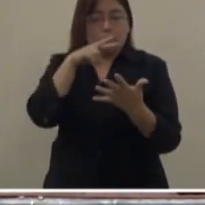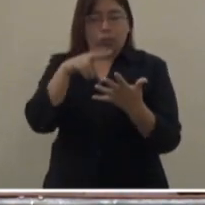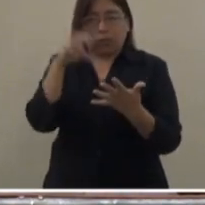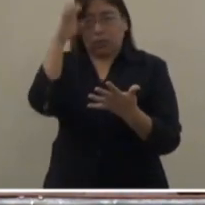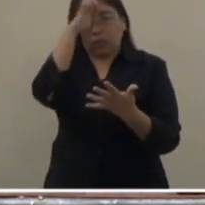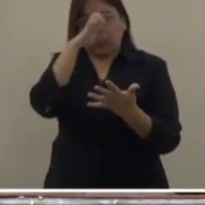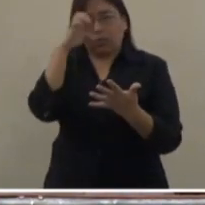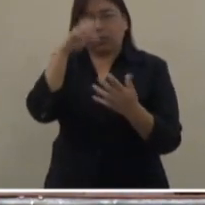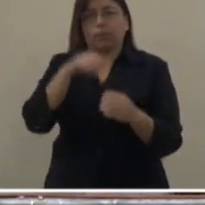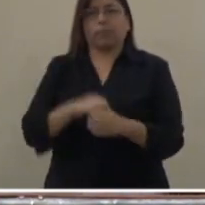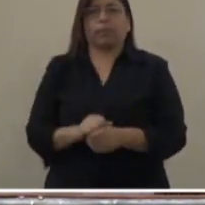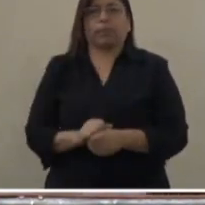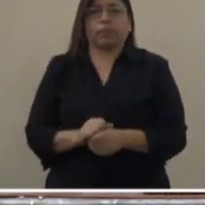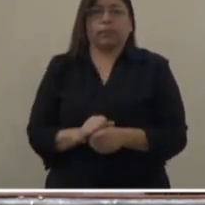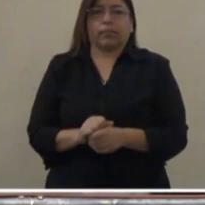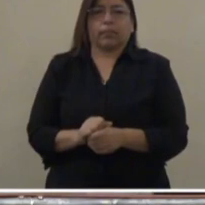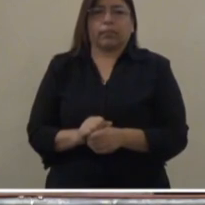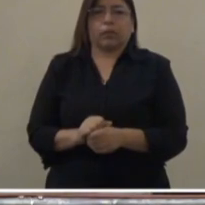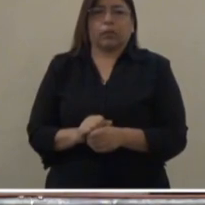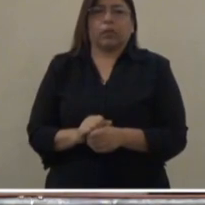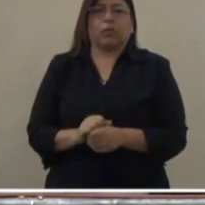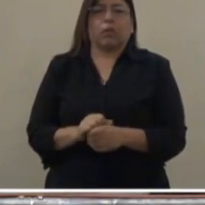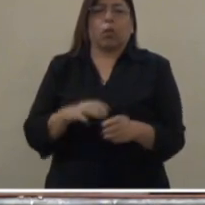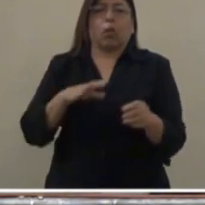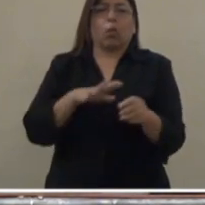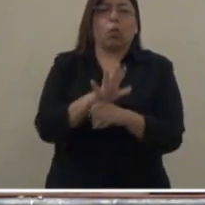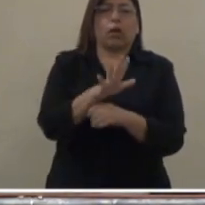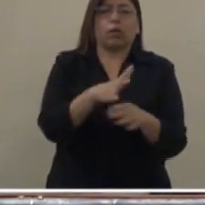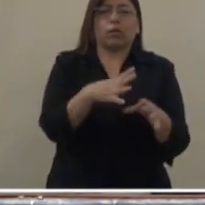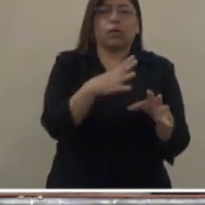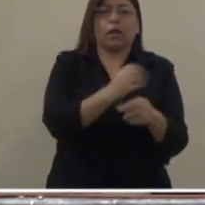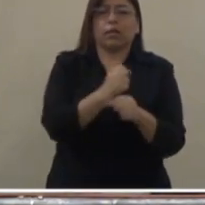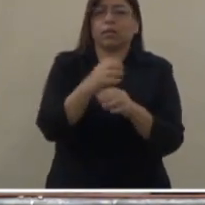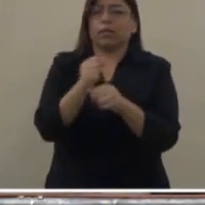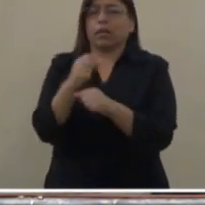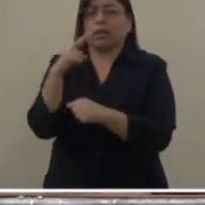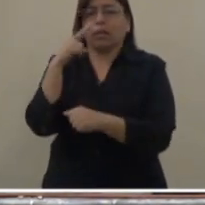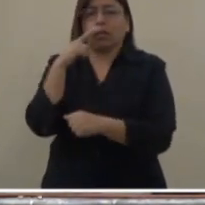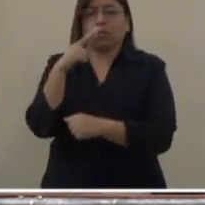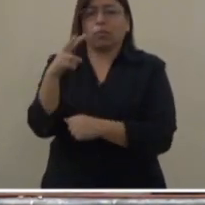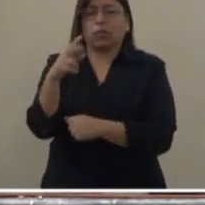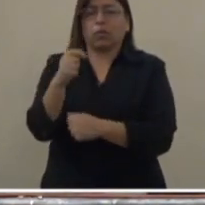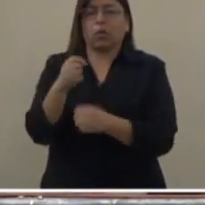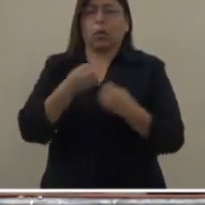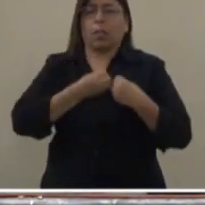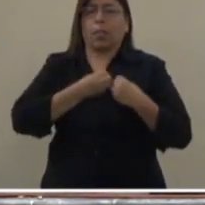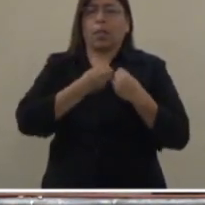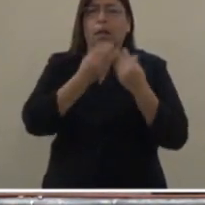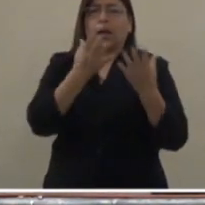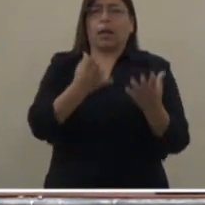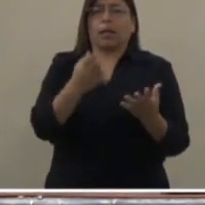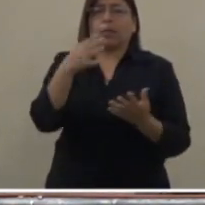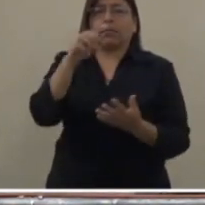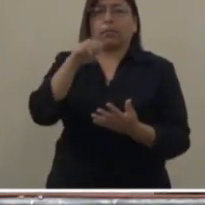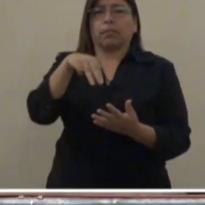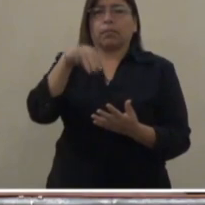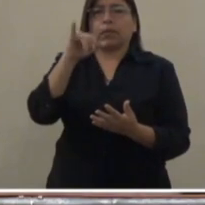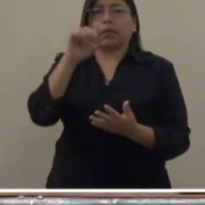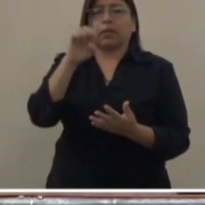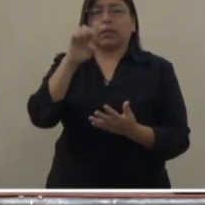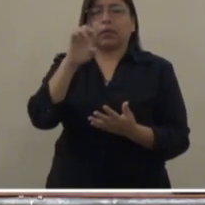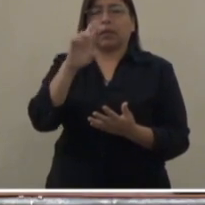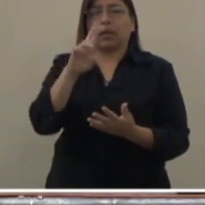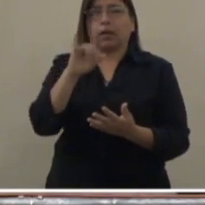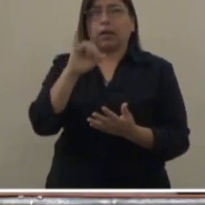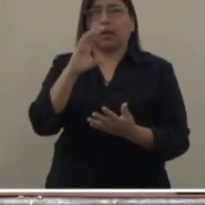las señales de la misericordia de Cristo? Son cosas muy sencillas, pero